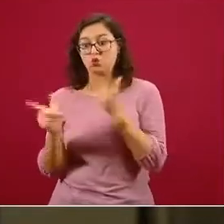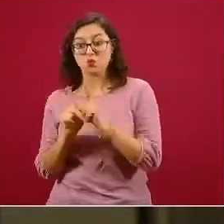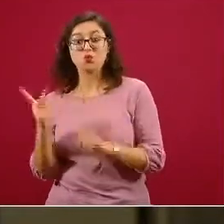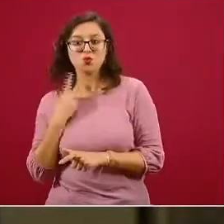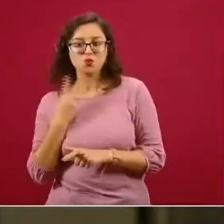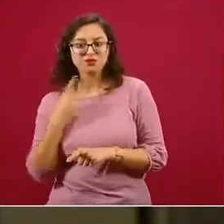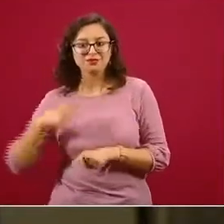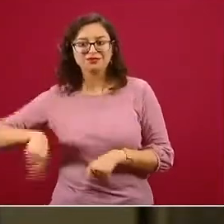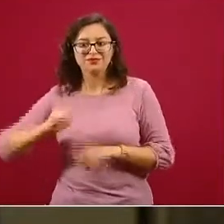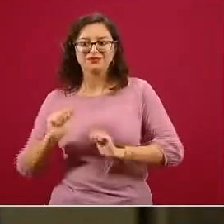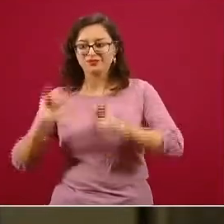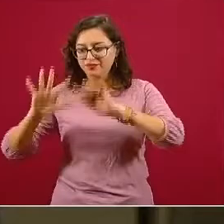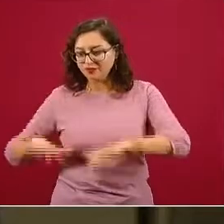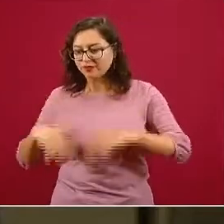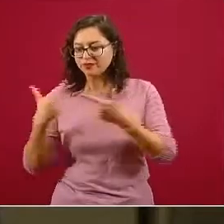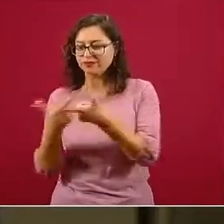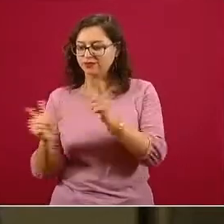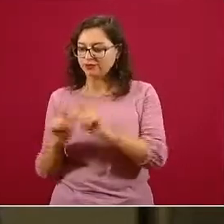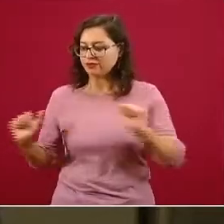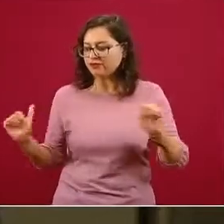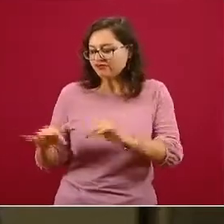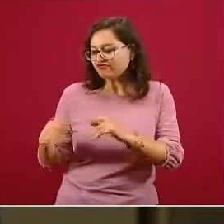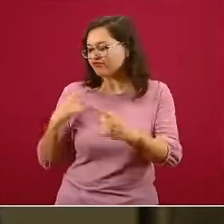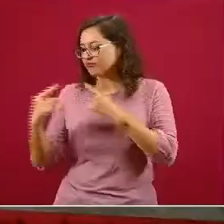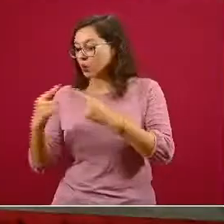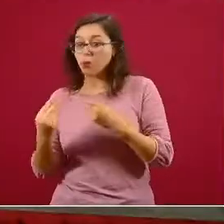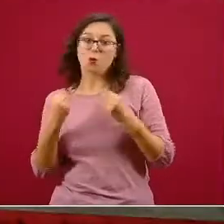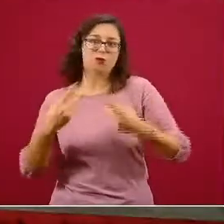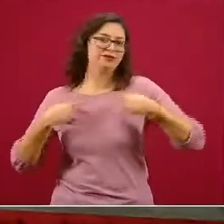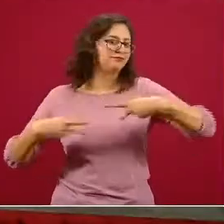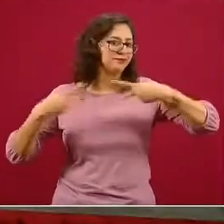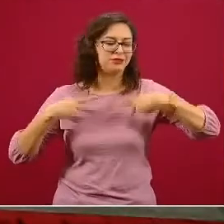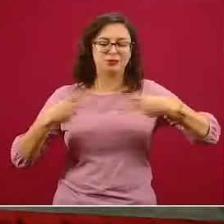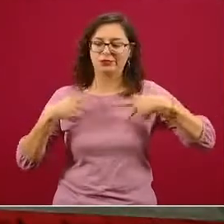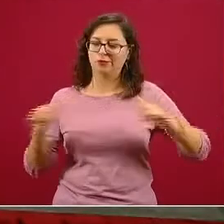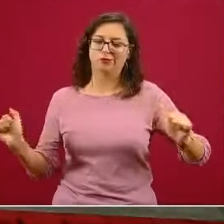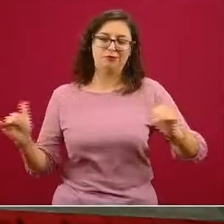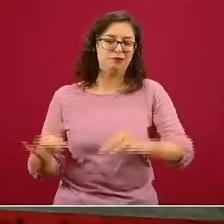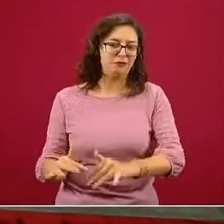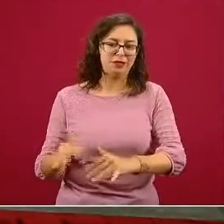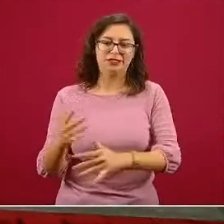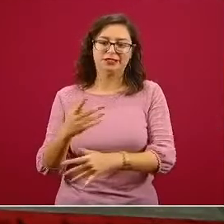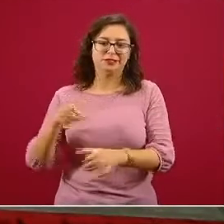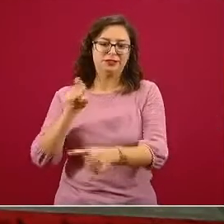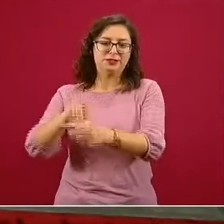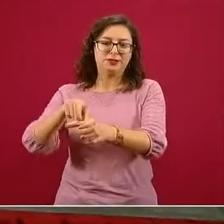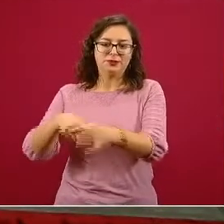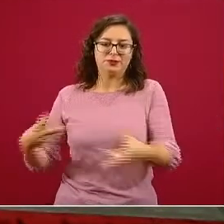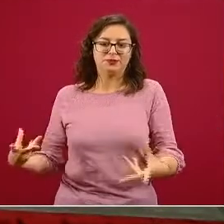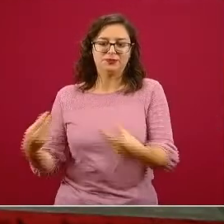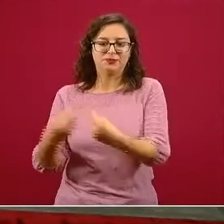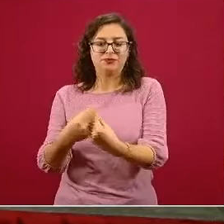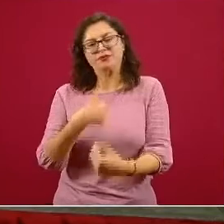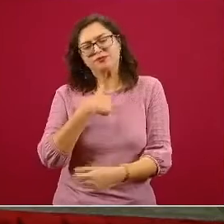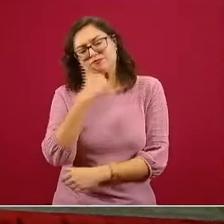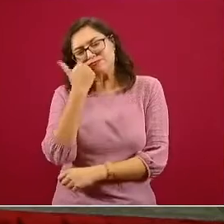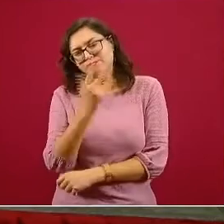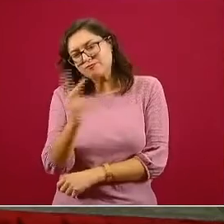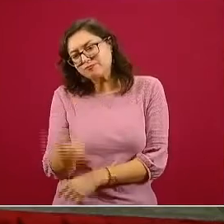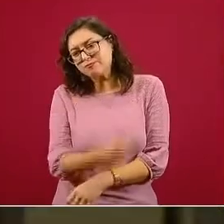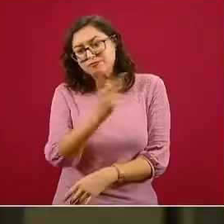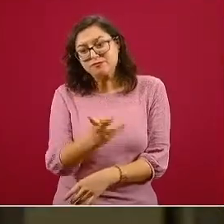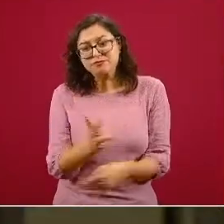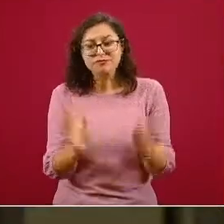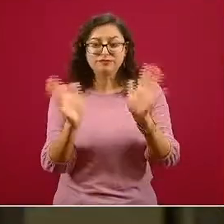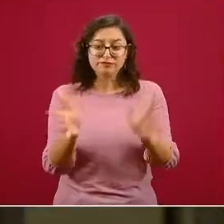es evidente que las asambleas partidistas implican altas concentraciones de simpatizantes, militantes, etcétera. Mi pregunta es en específico